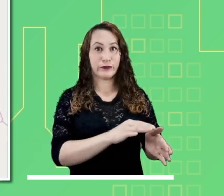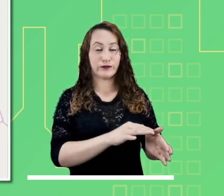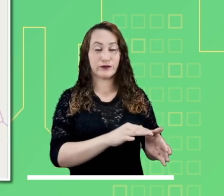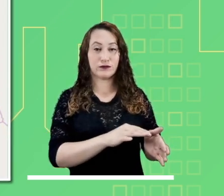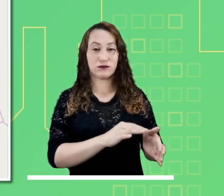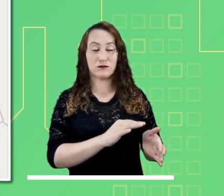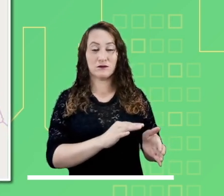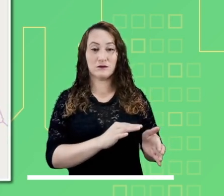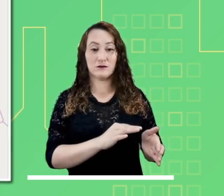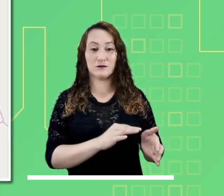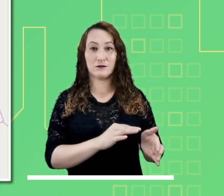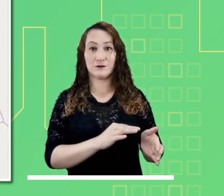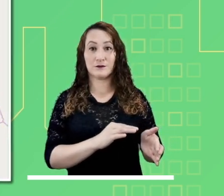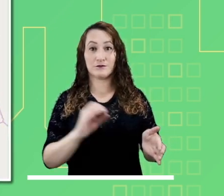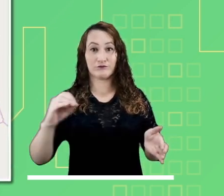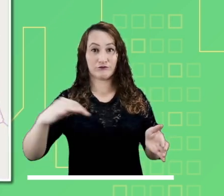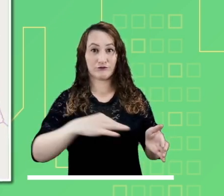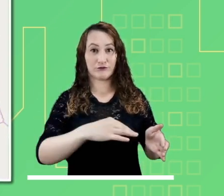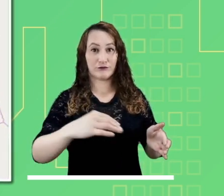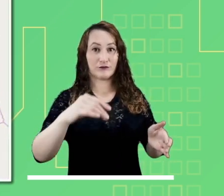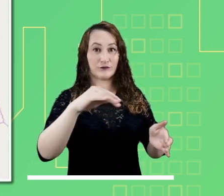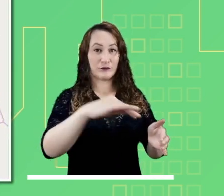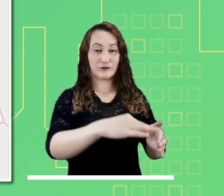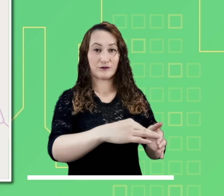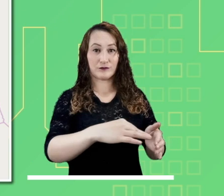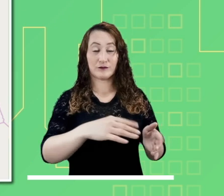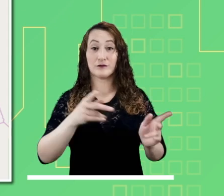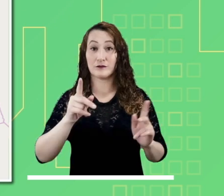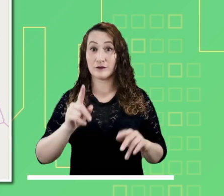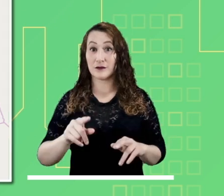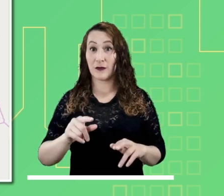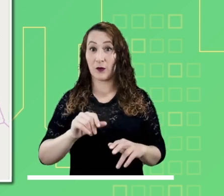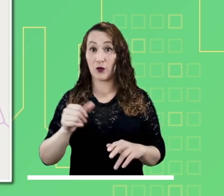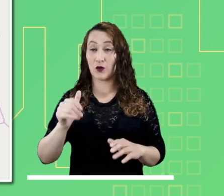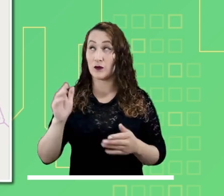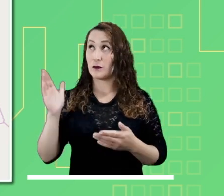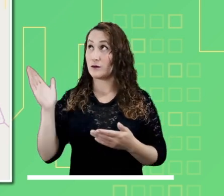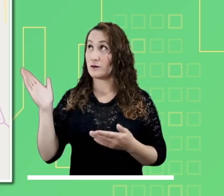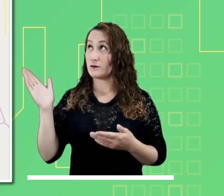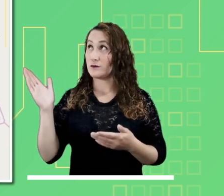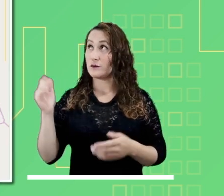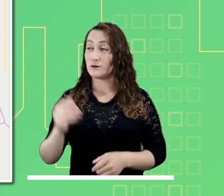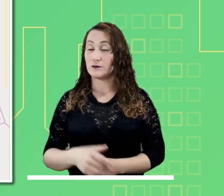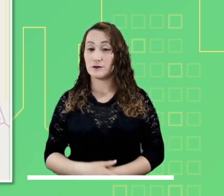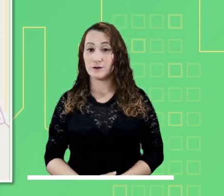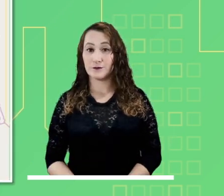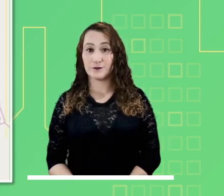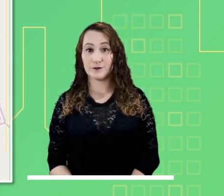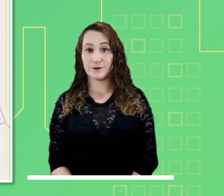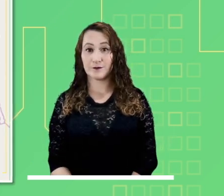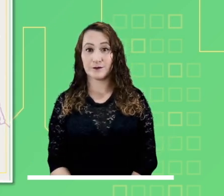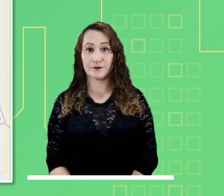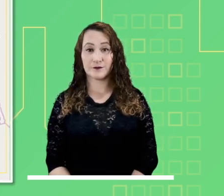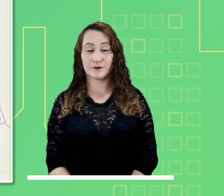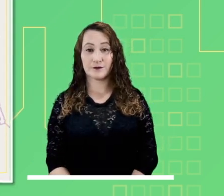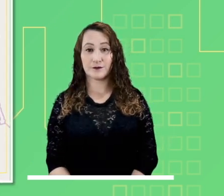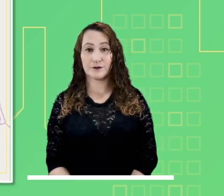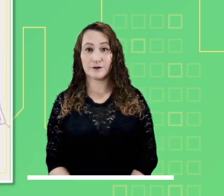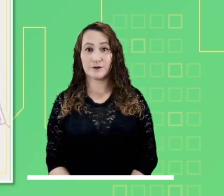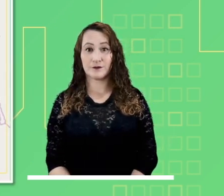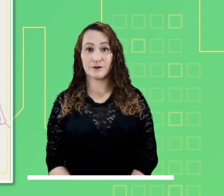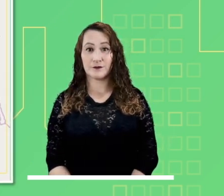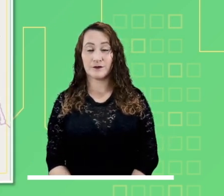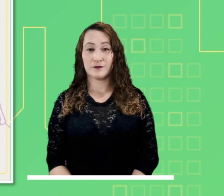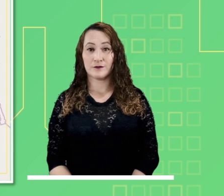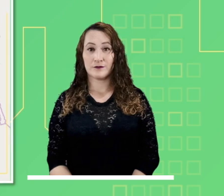Alerta roja por crecientes súbitas en el río Mira y sus afluentes, así como en la cuenca del río Huachaca.